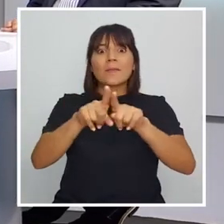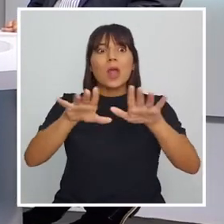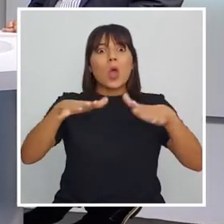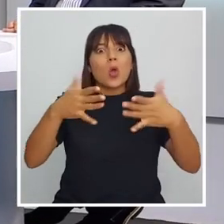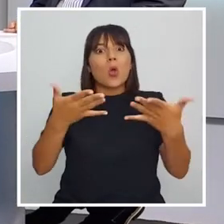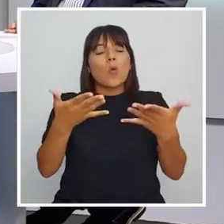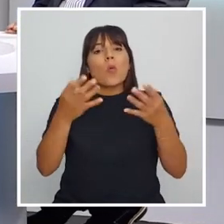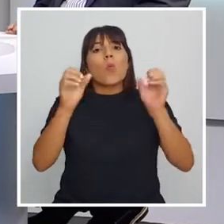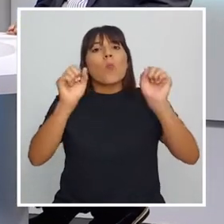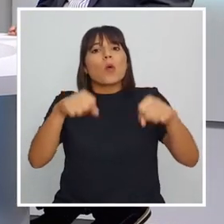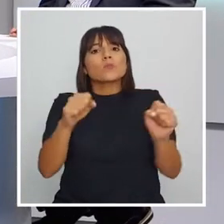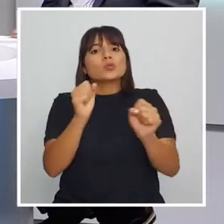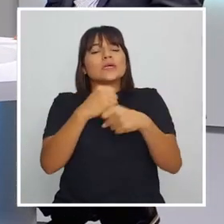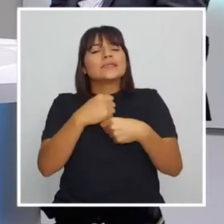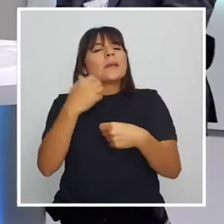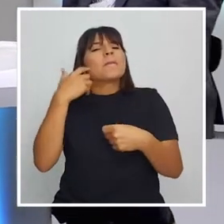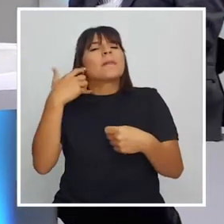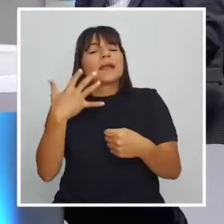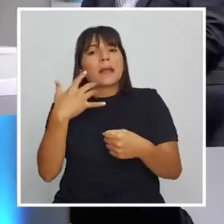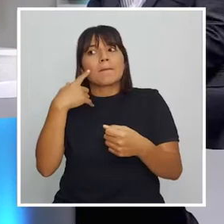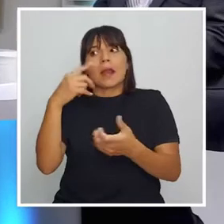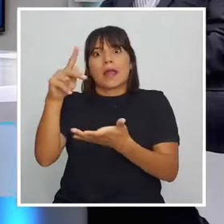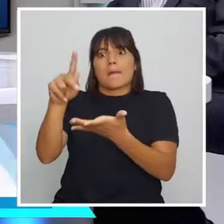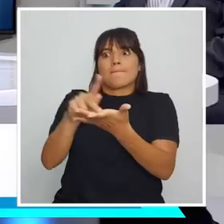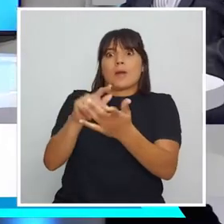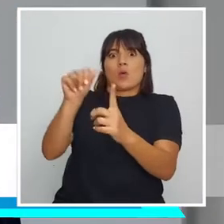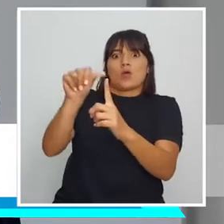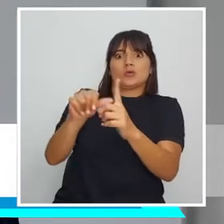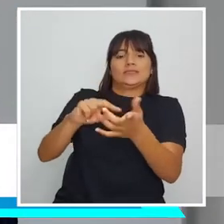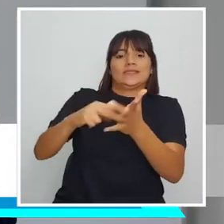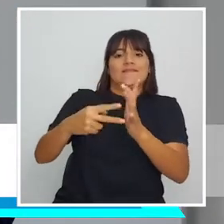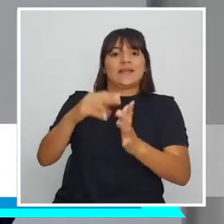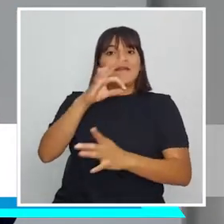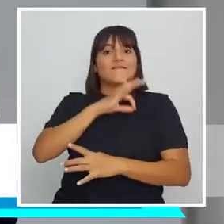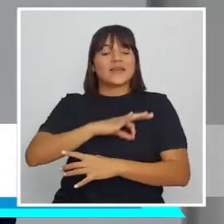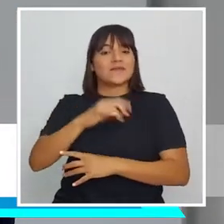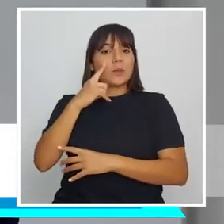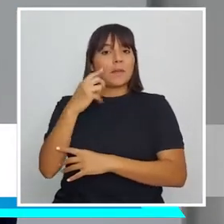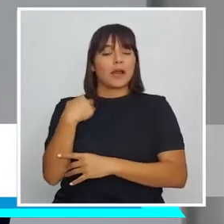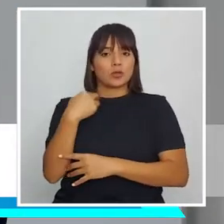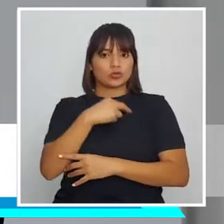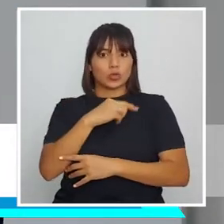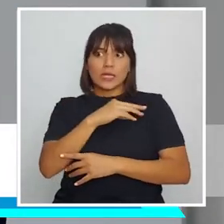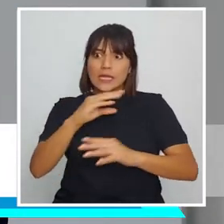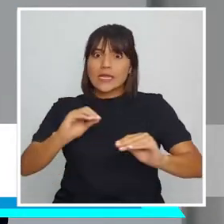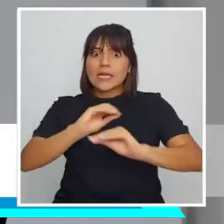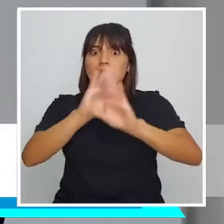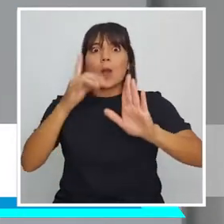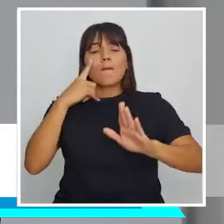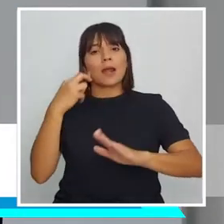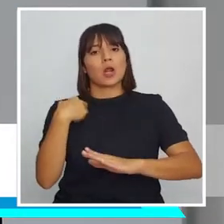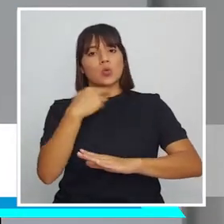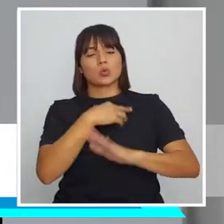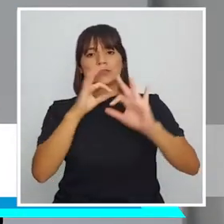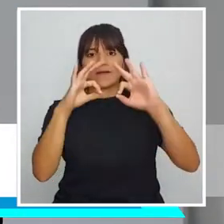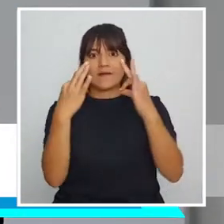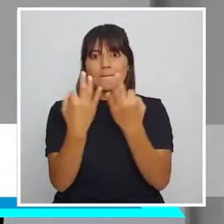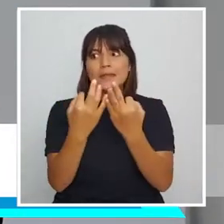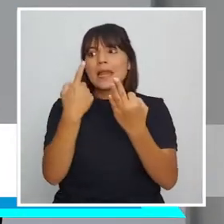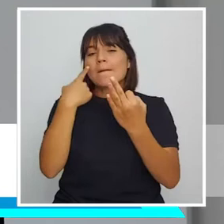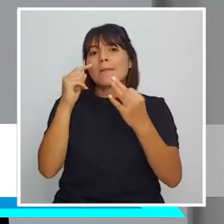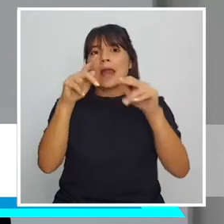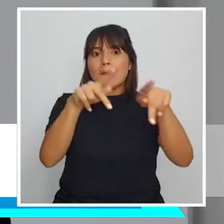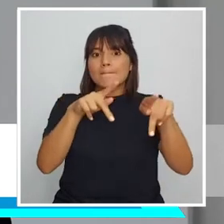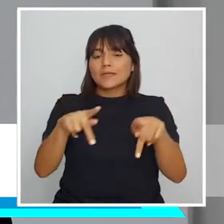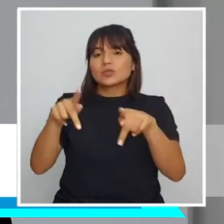hacer que el pago del aguinaldo sea algo beneficioso para nosotros y por supuesto que para nuestras familias, para nuestras personas